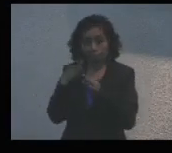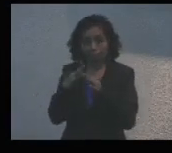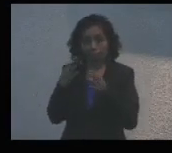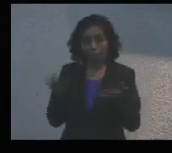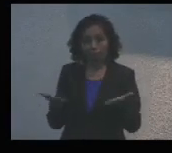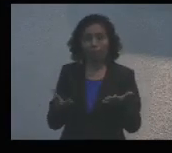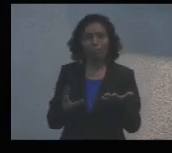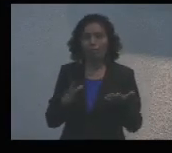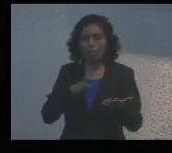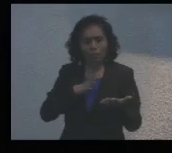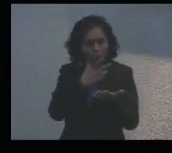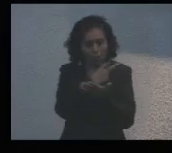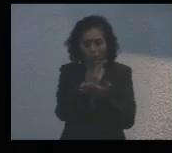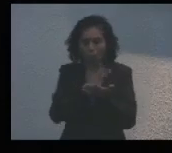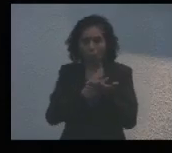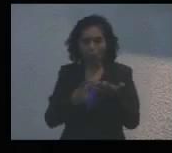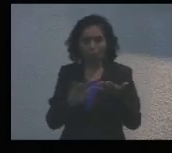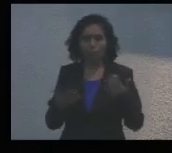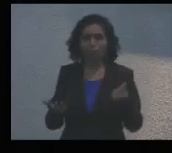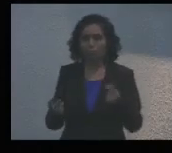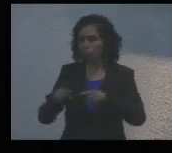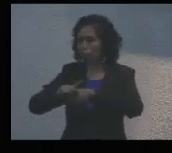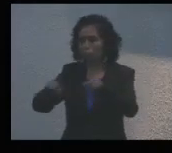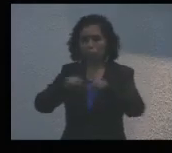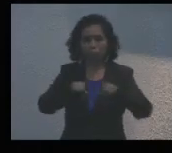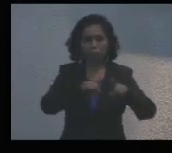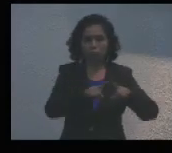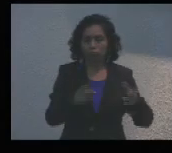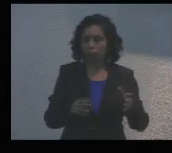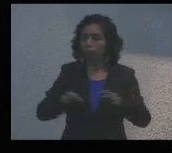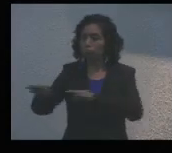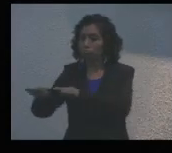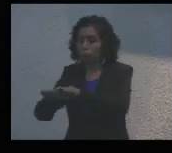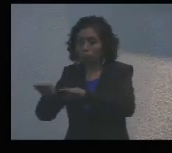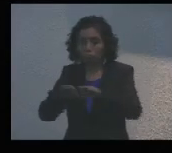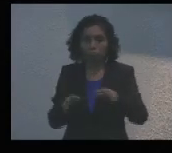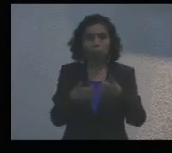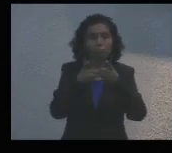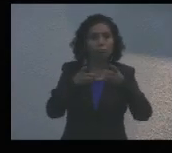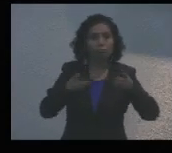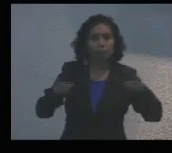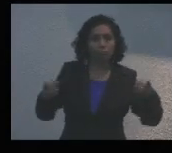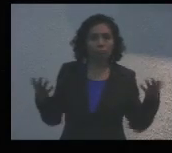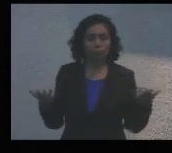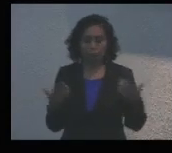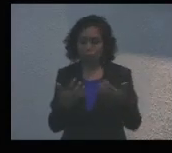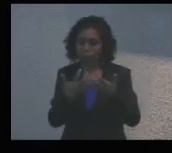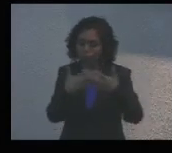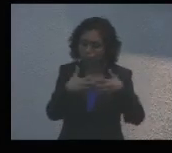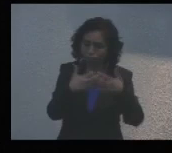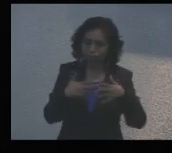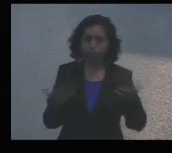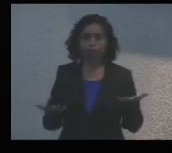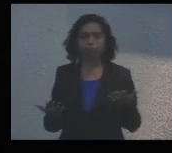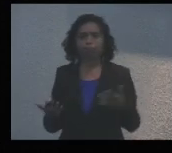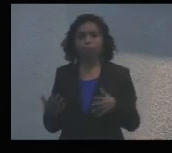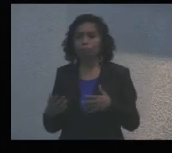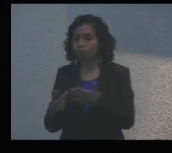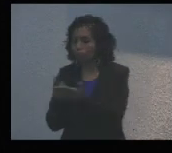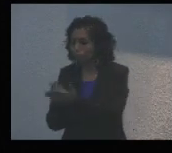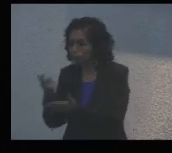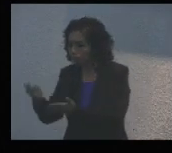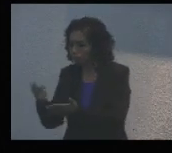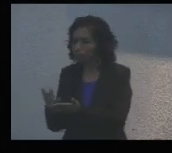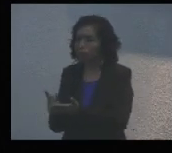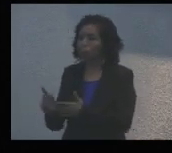con programas como los mecanismos de movilidad laboral, el desarrollo de pequeñas proveedoras, el programa Crédito a la Palabra